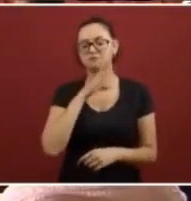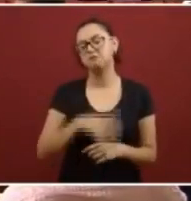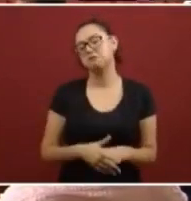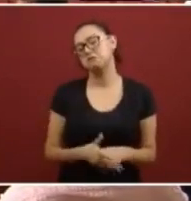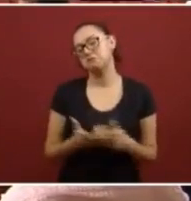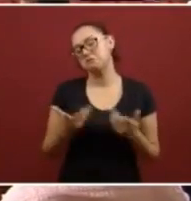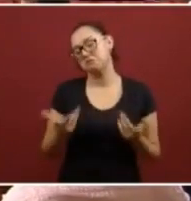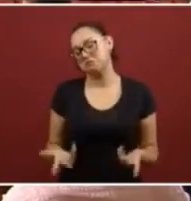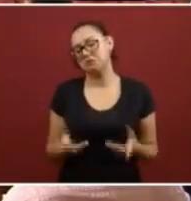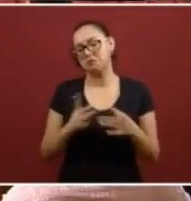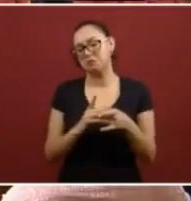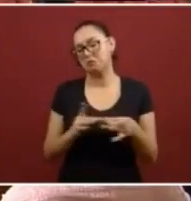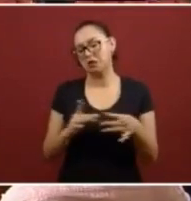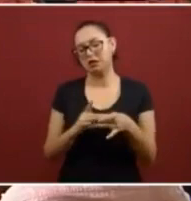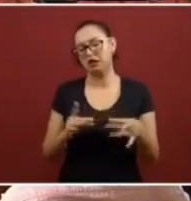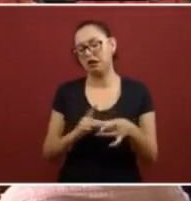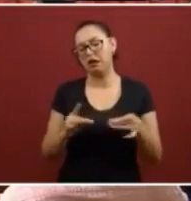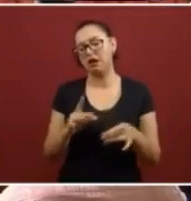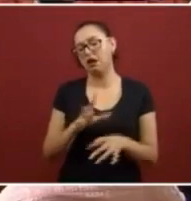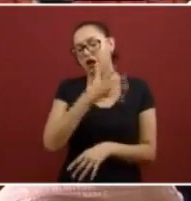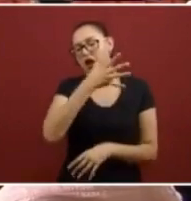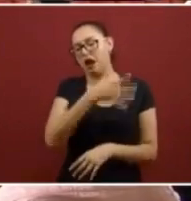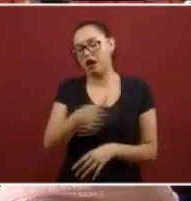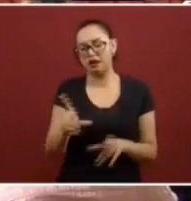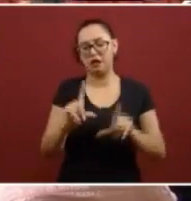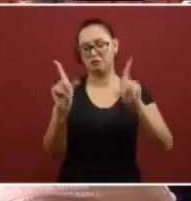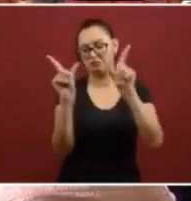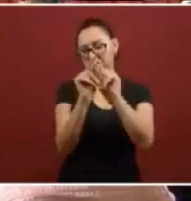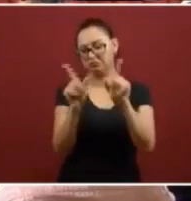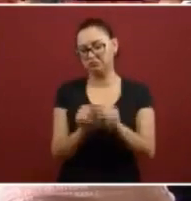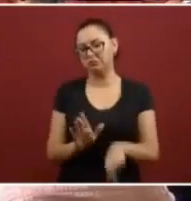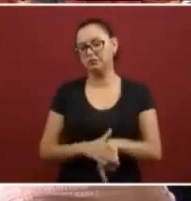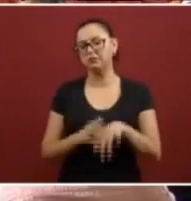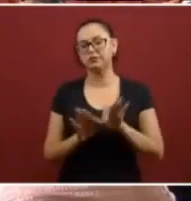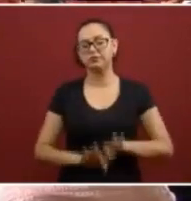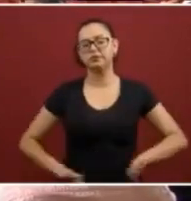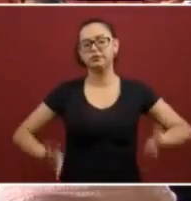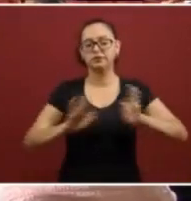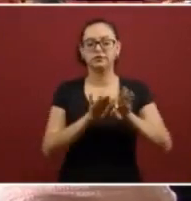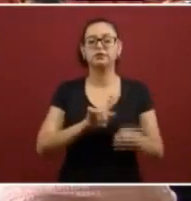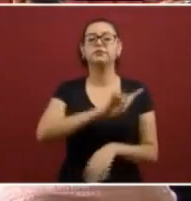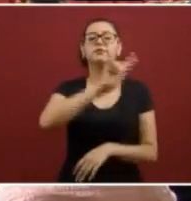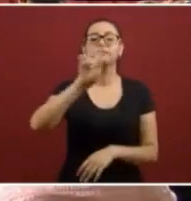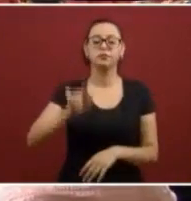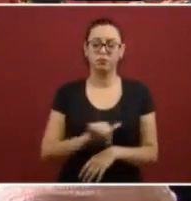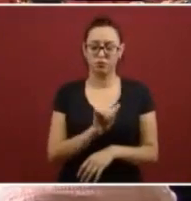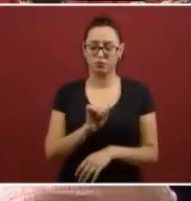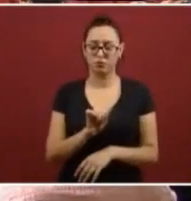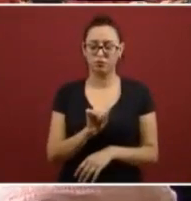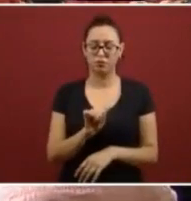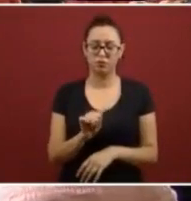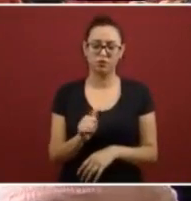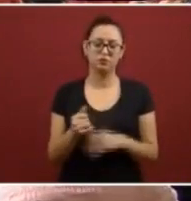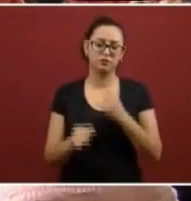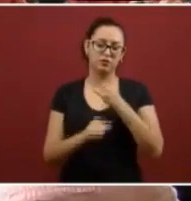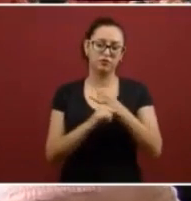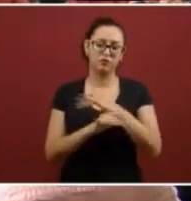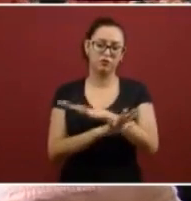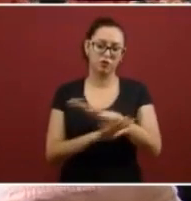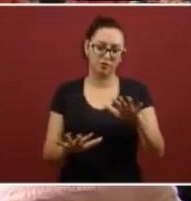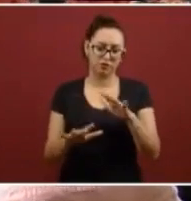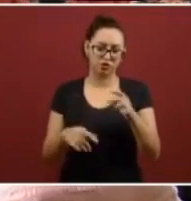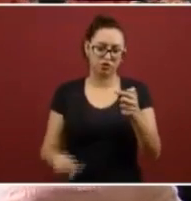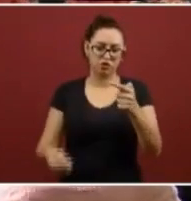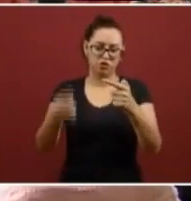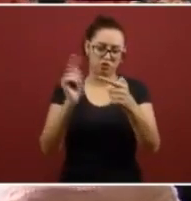be les daré una síntesis doing de lo más another, relevante de esta subasta. Posteriormente auction. les haré conocimiento de las próximas dos,